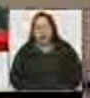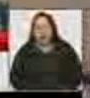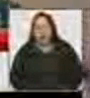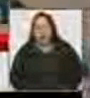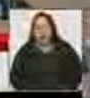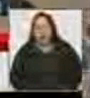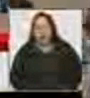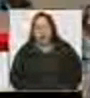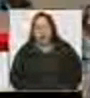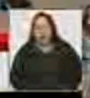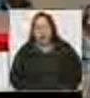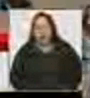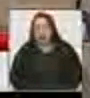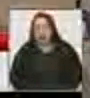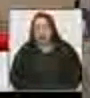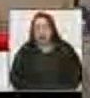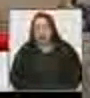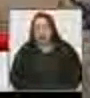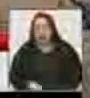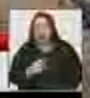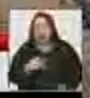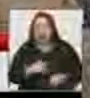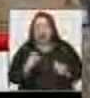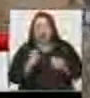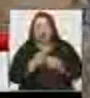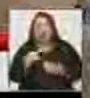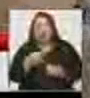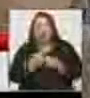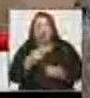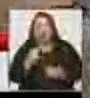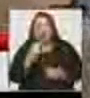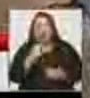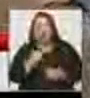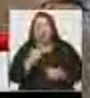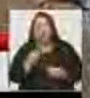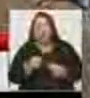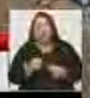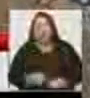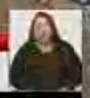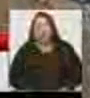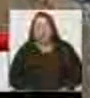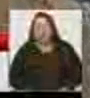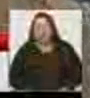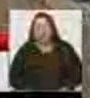detecta que estás trabajando. No, lo que pasa es que el congresista García de la UNDE dice por qué